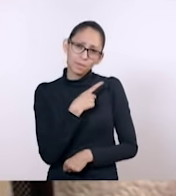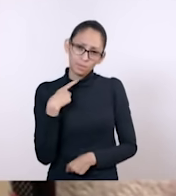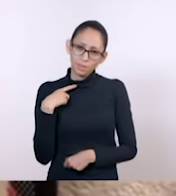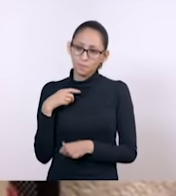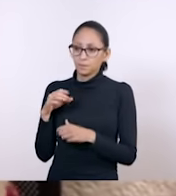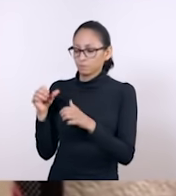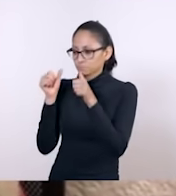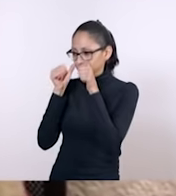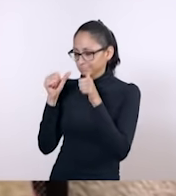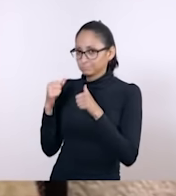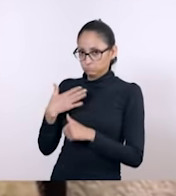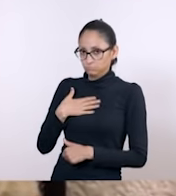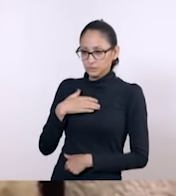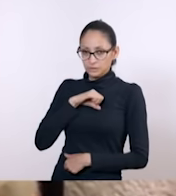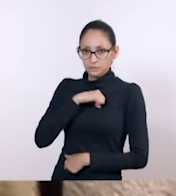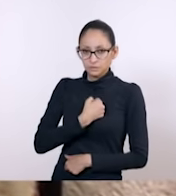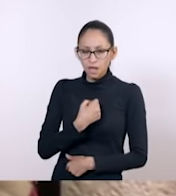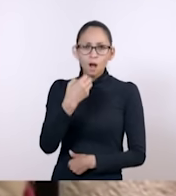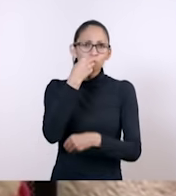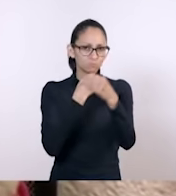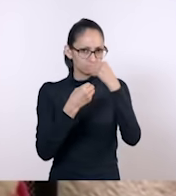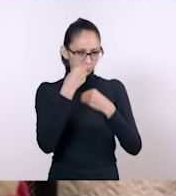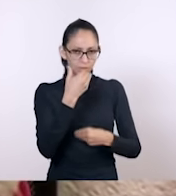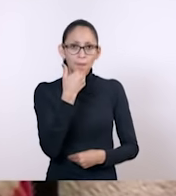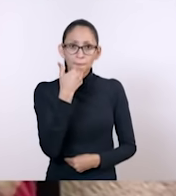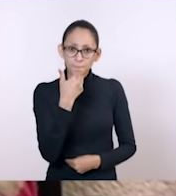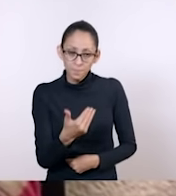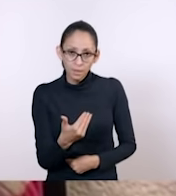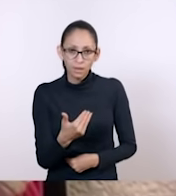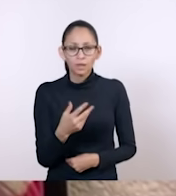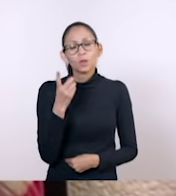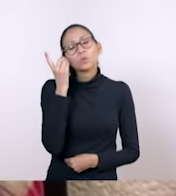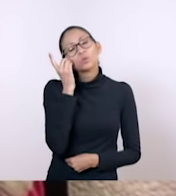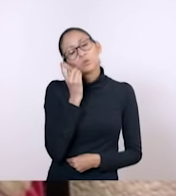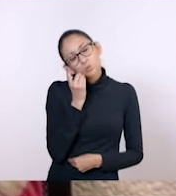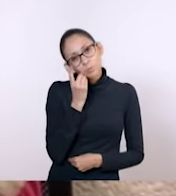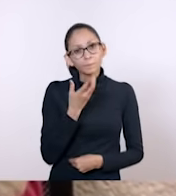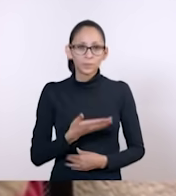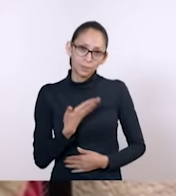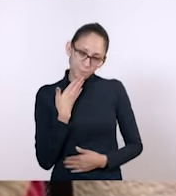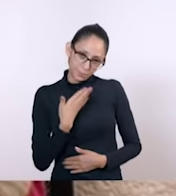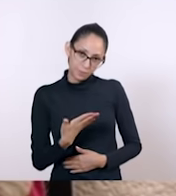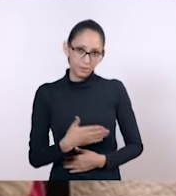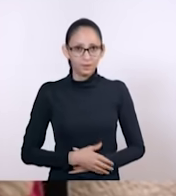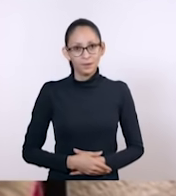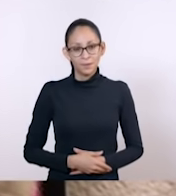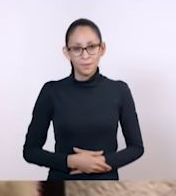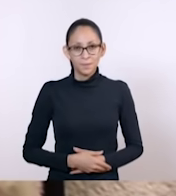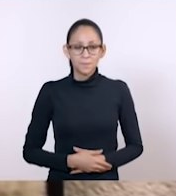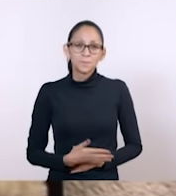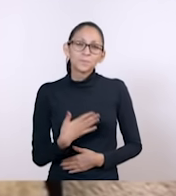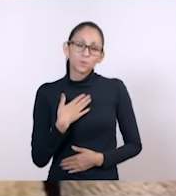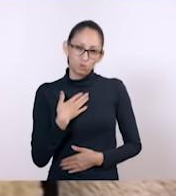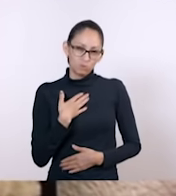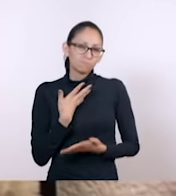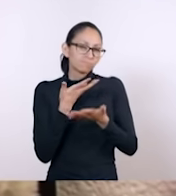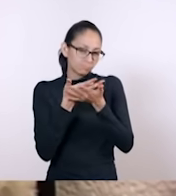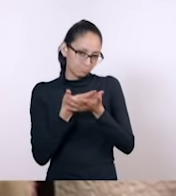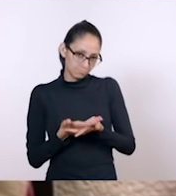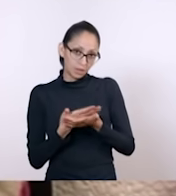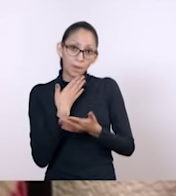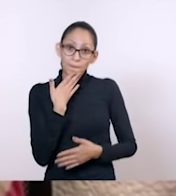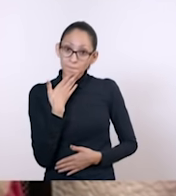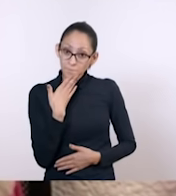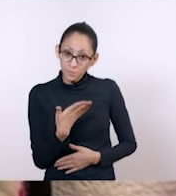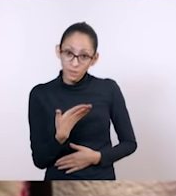proteger mi salud, mi alimentación, mi dormir, mi descanso